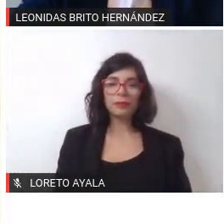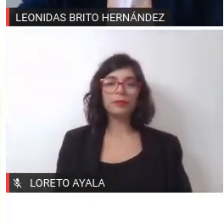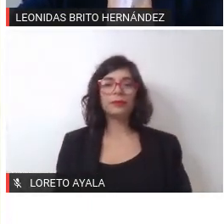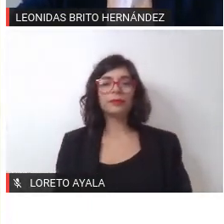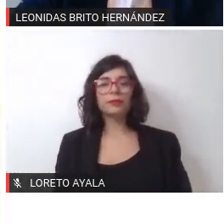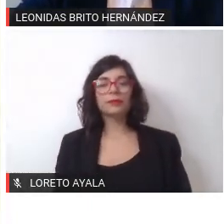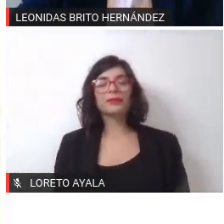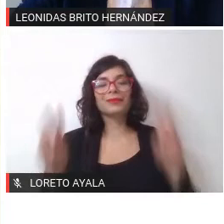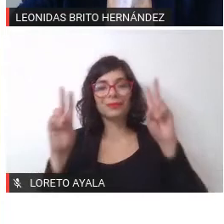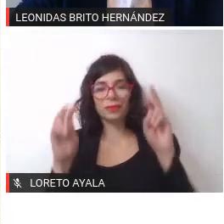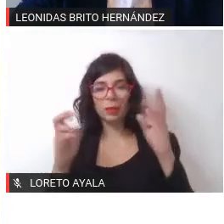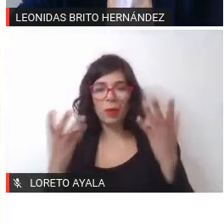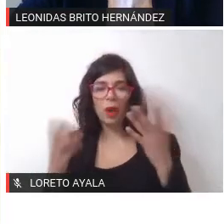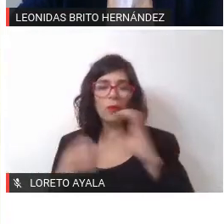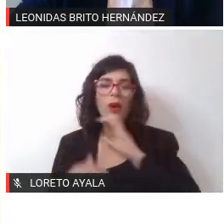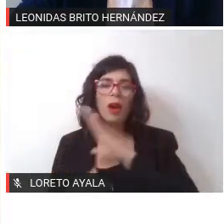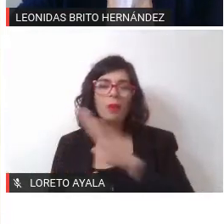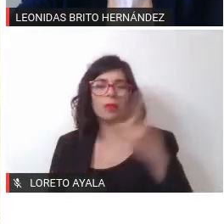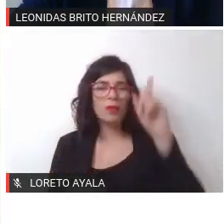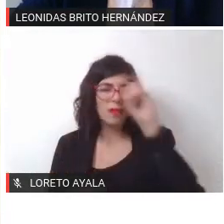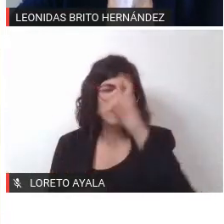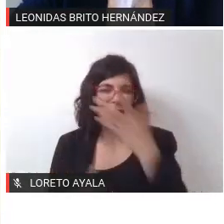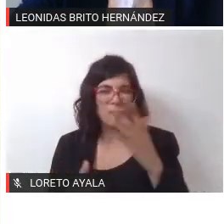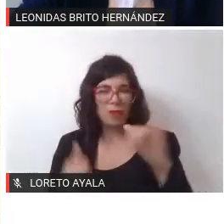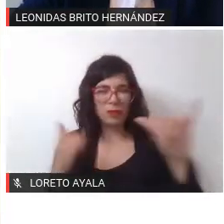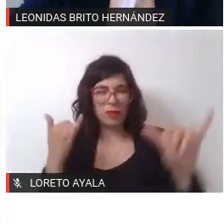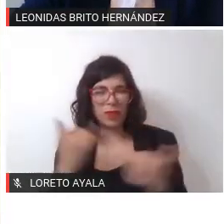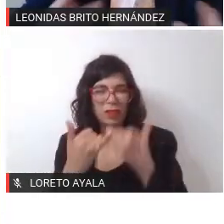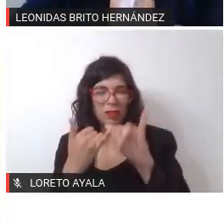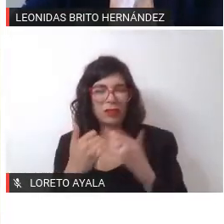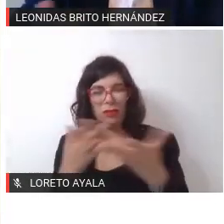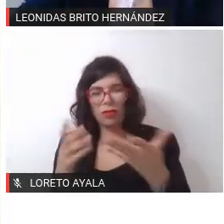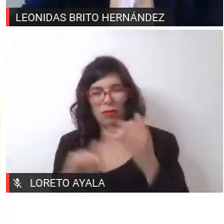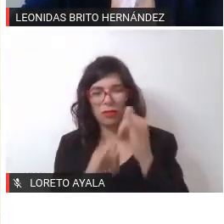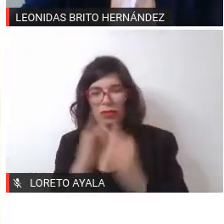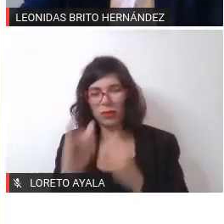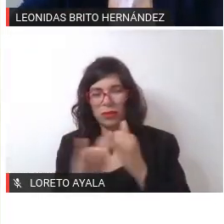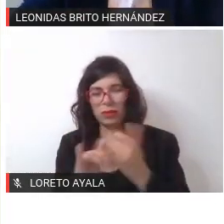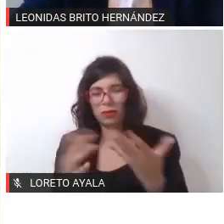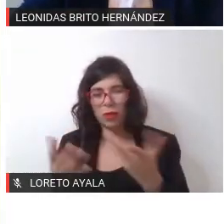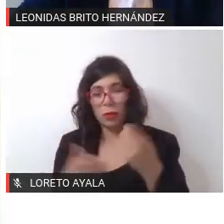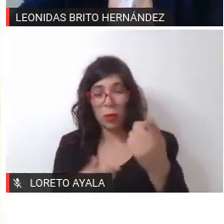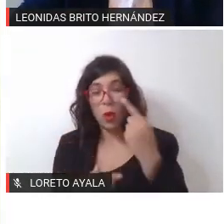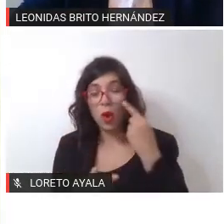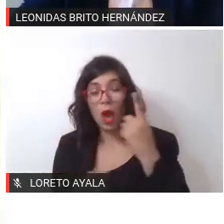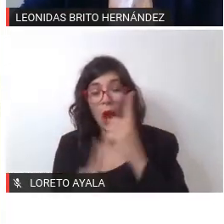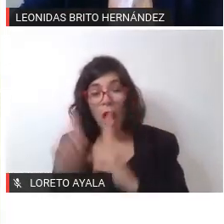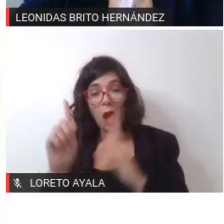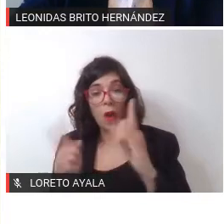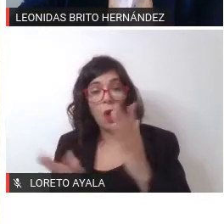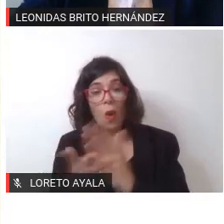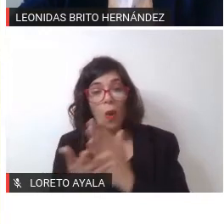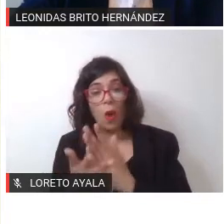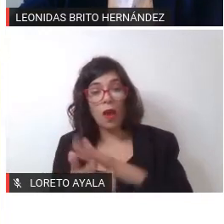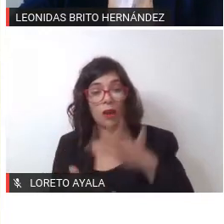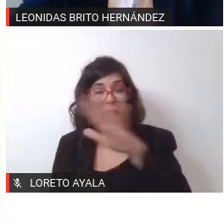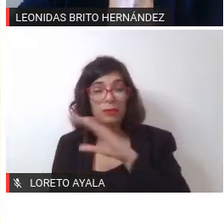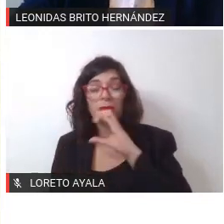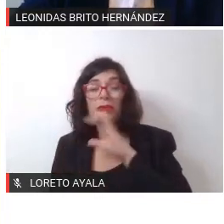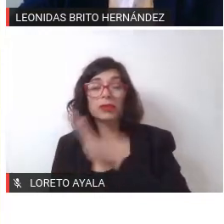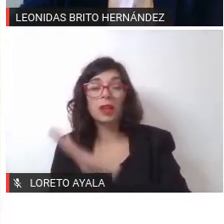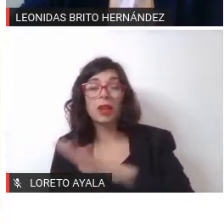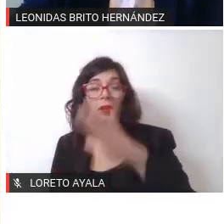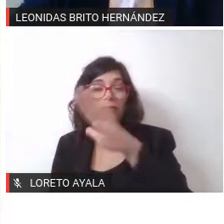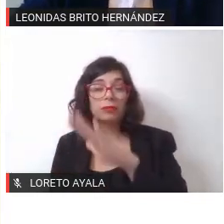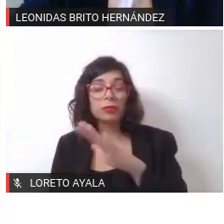que muchas veces puede haber dificultad con la conectividad a internet? Y si usted conoce algún establecimiento educacional del área rural que